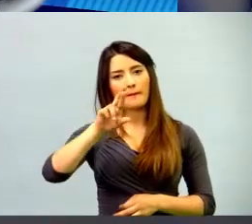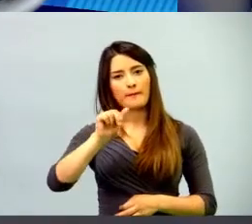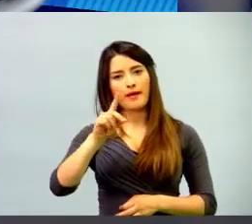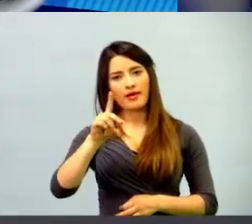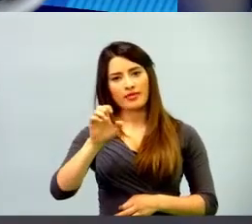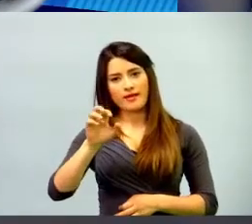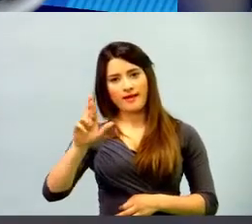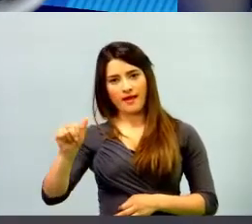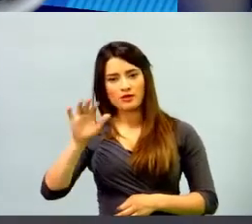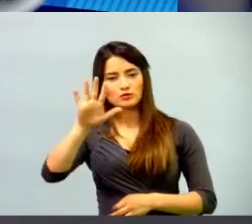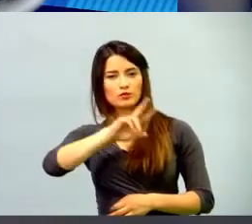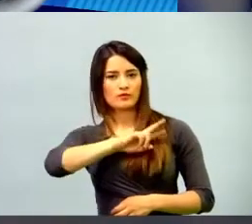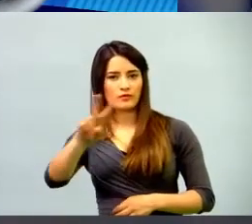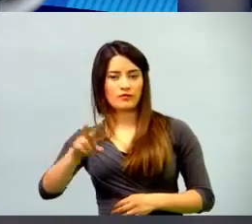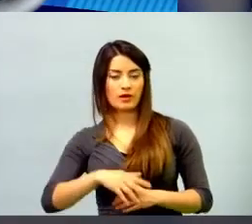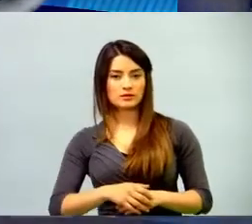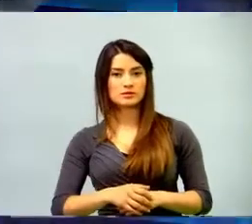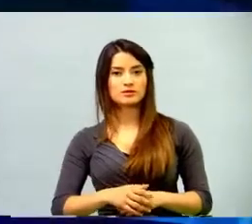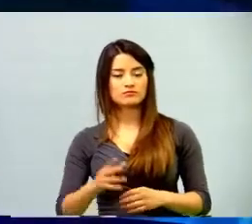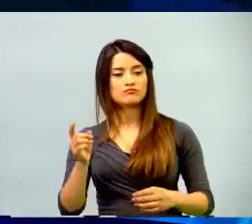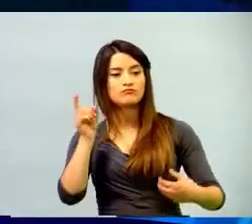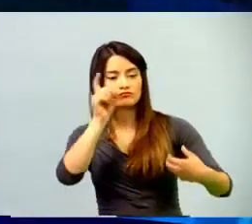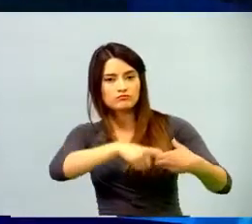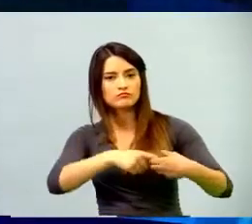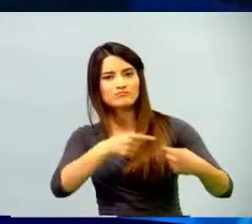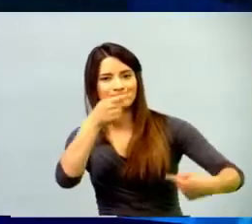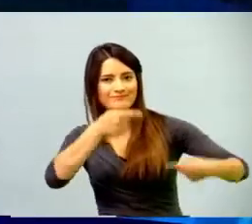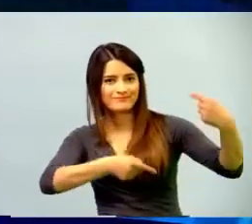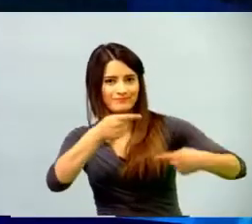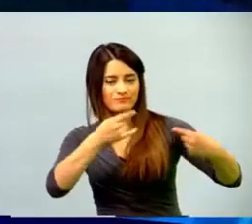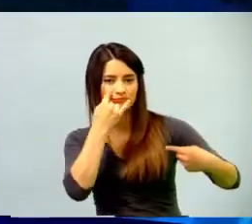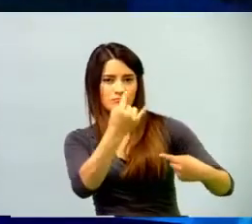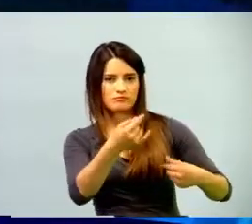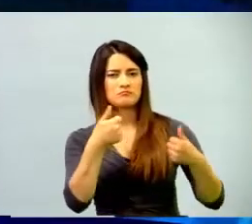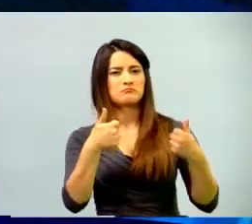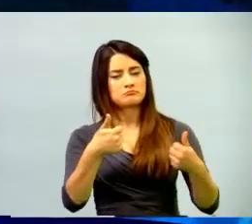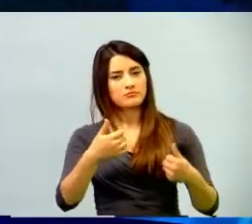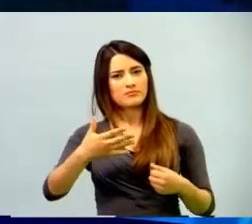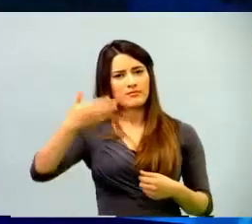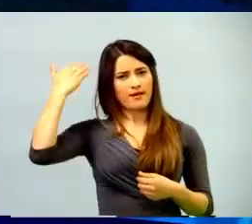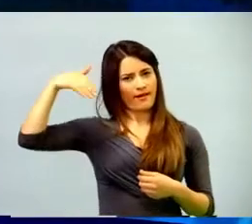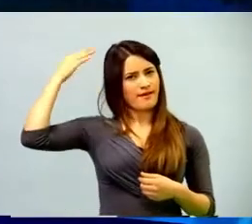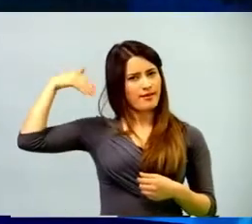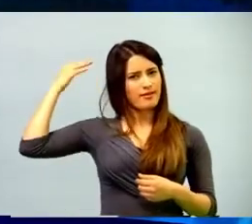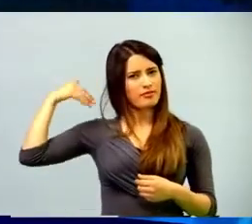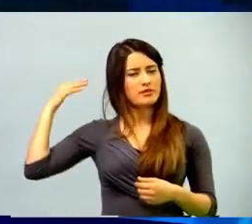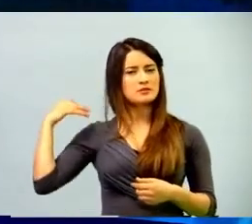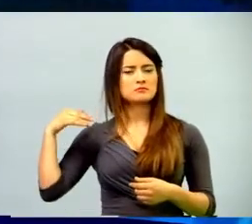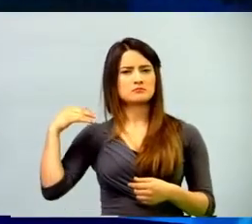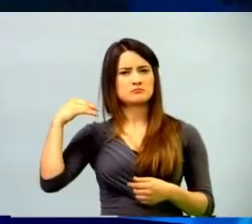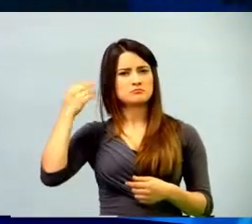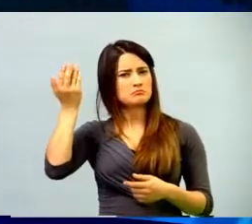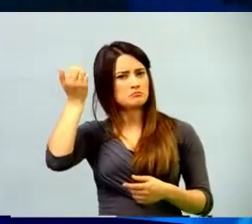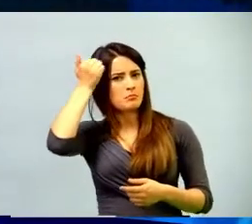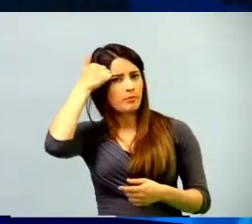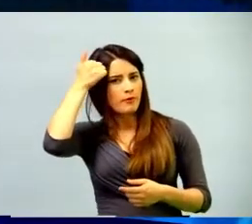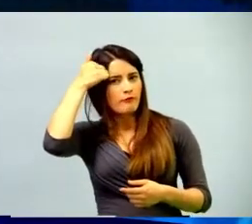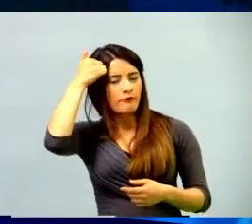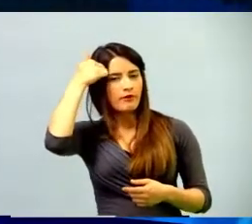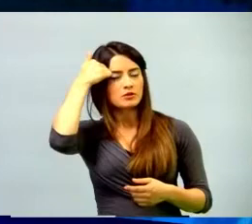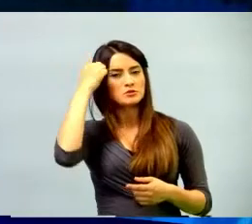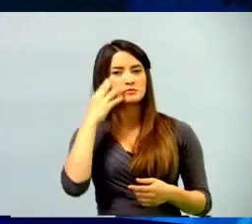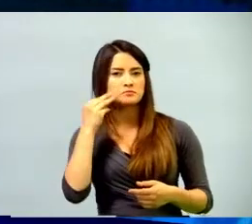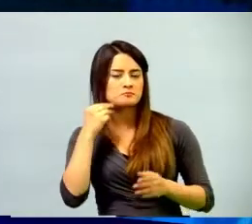concursando, porque de años anteriores no recuerdo profes con experiencias